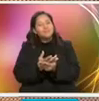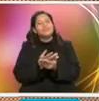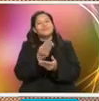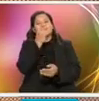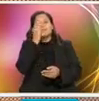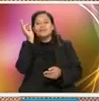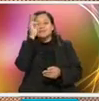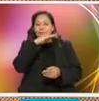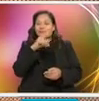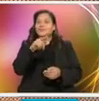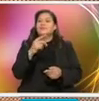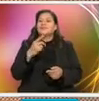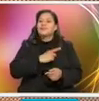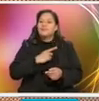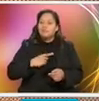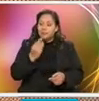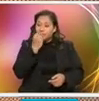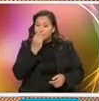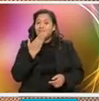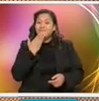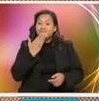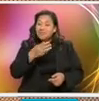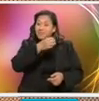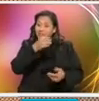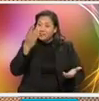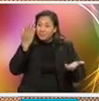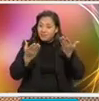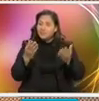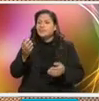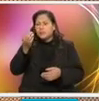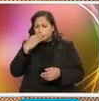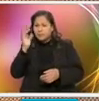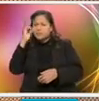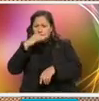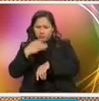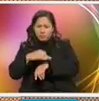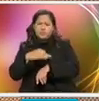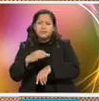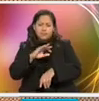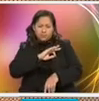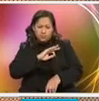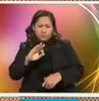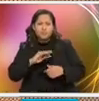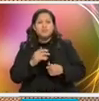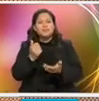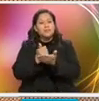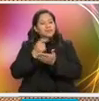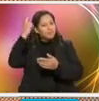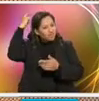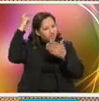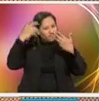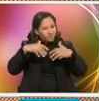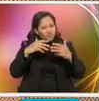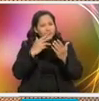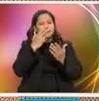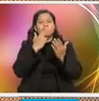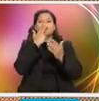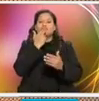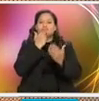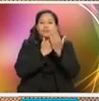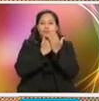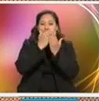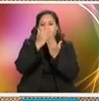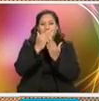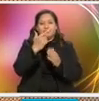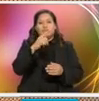que alimentarnos pues con complementos alimenticios que nos ayuden a aumentar el nivel de glucosa en el cerebro, de